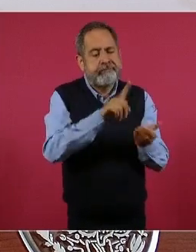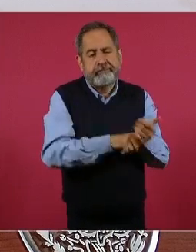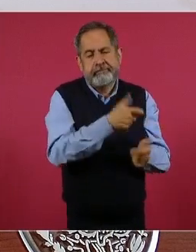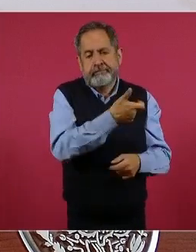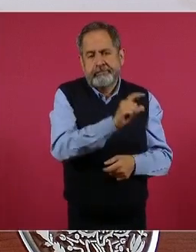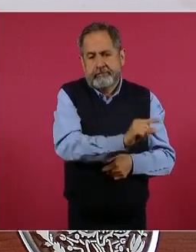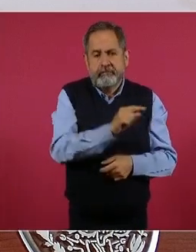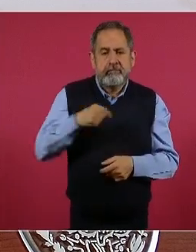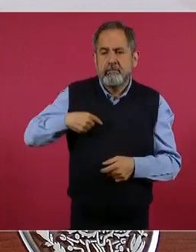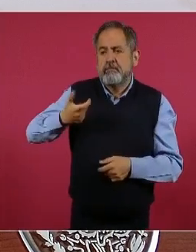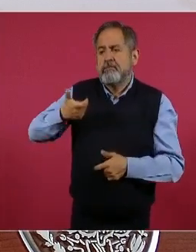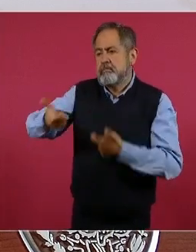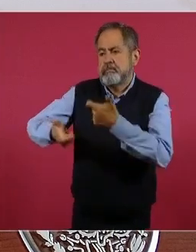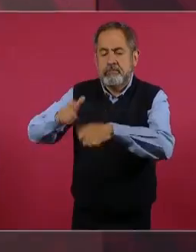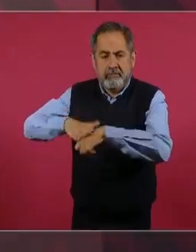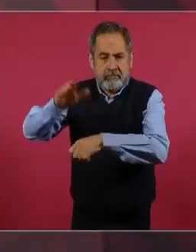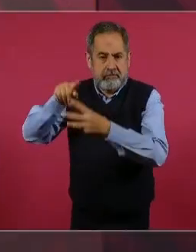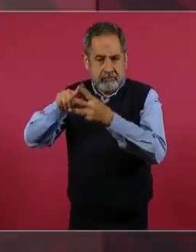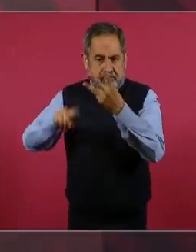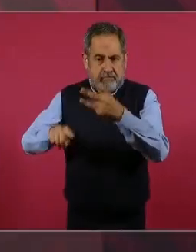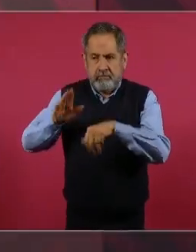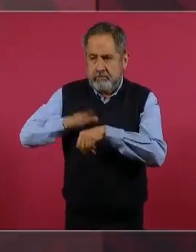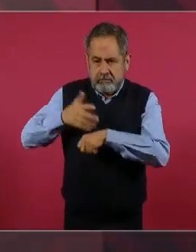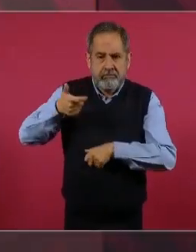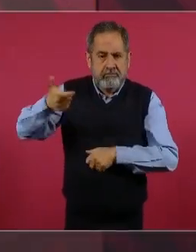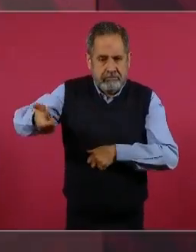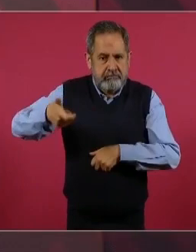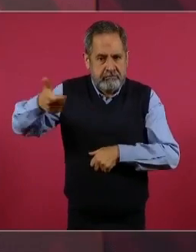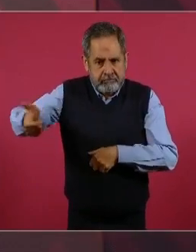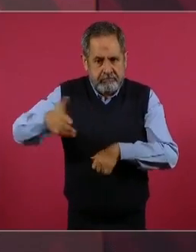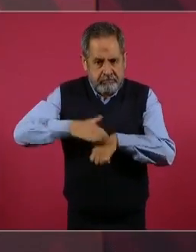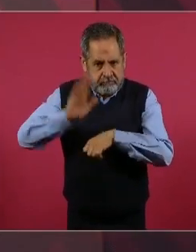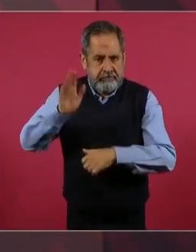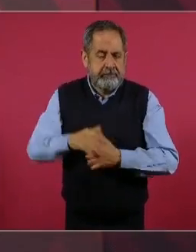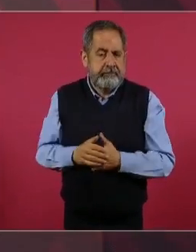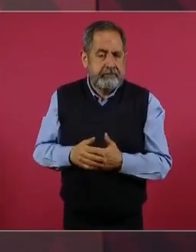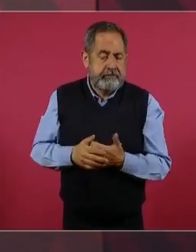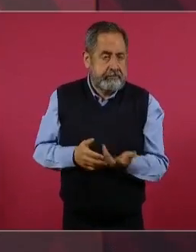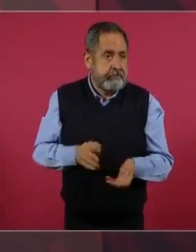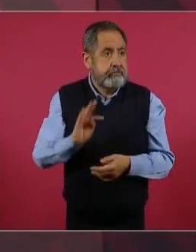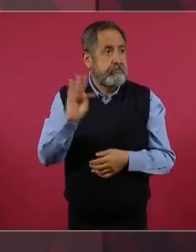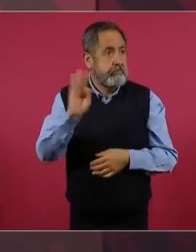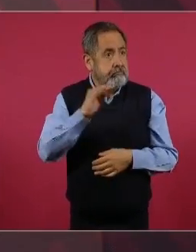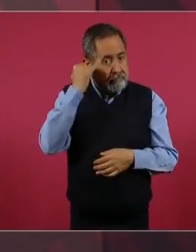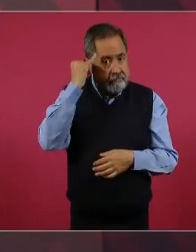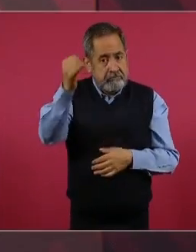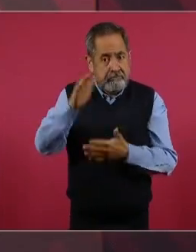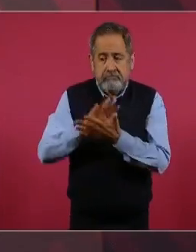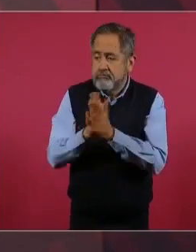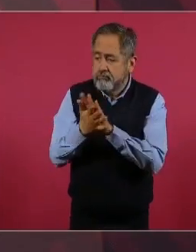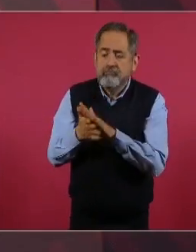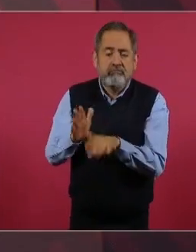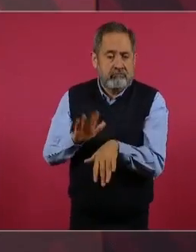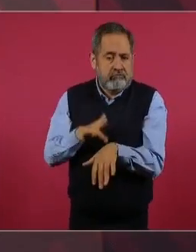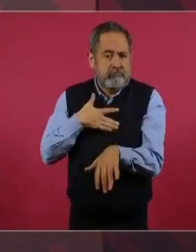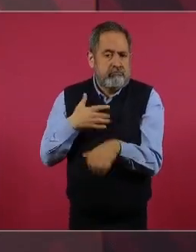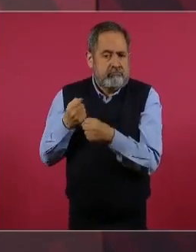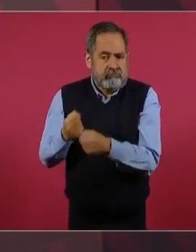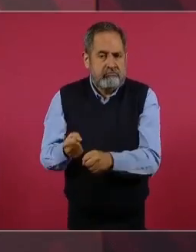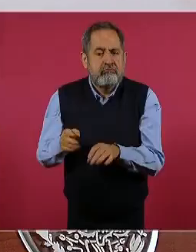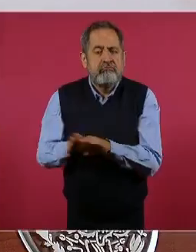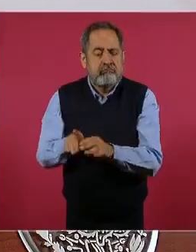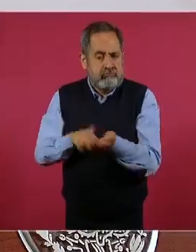comercial. Esas son sus tres funciones. Entonces, sí puede consolidarse